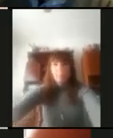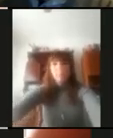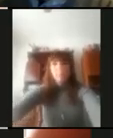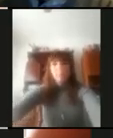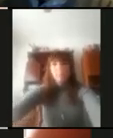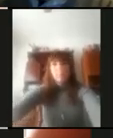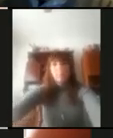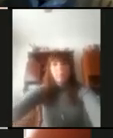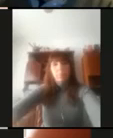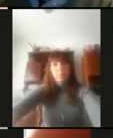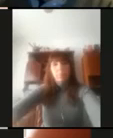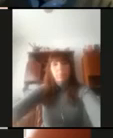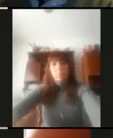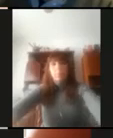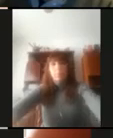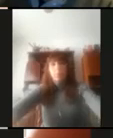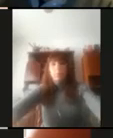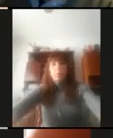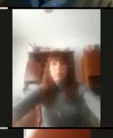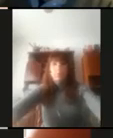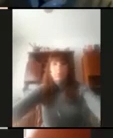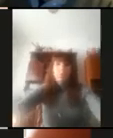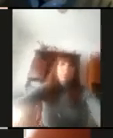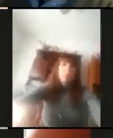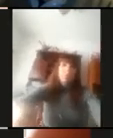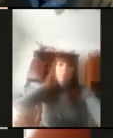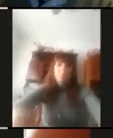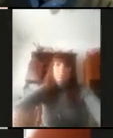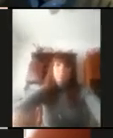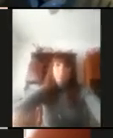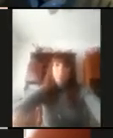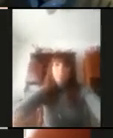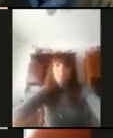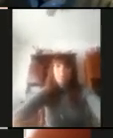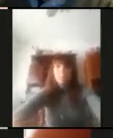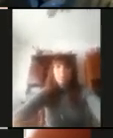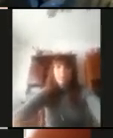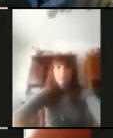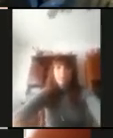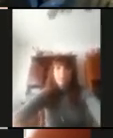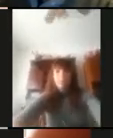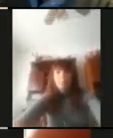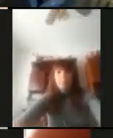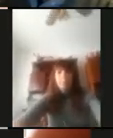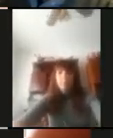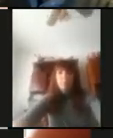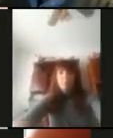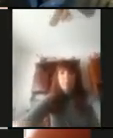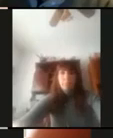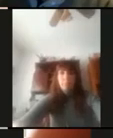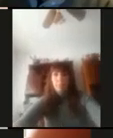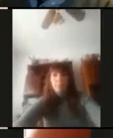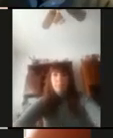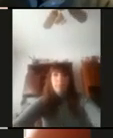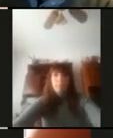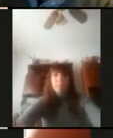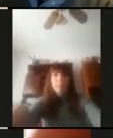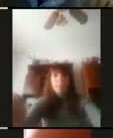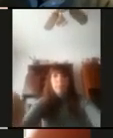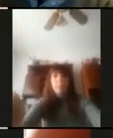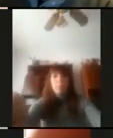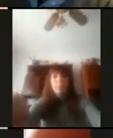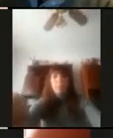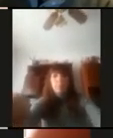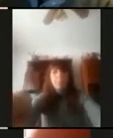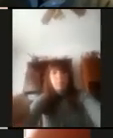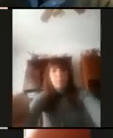escribe a enrique del arca del decano de la facultad de medicina en ese momento justamente